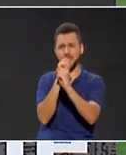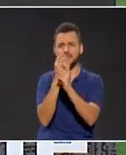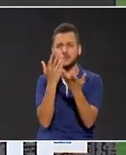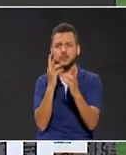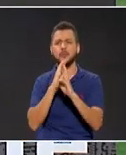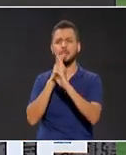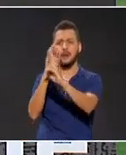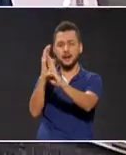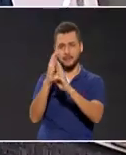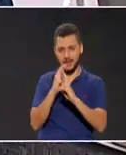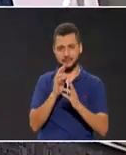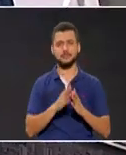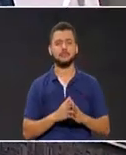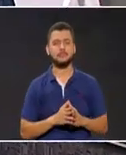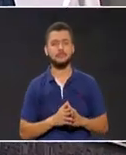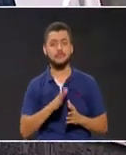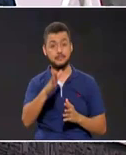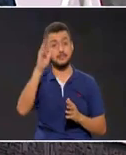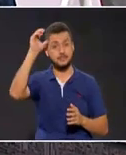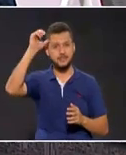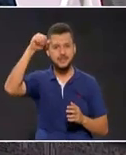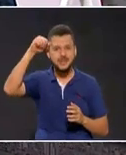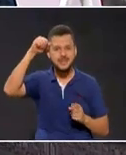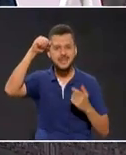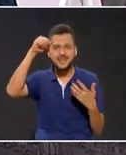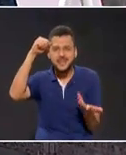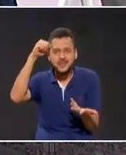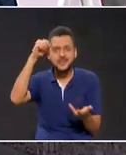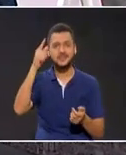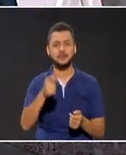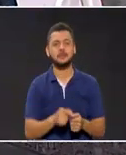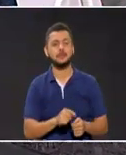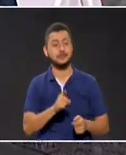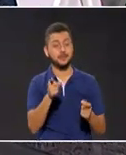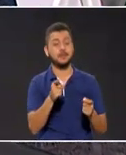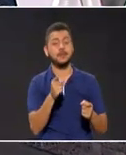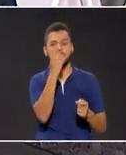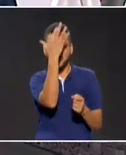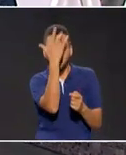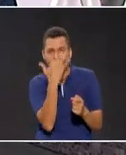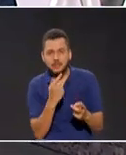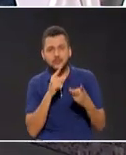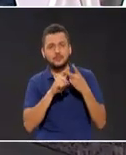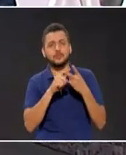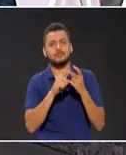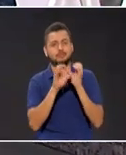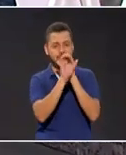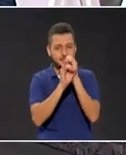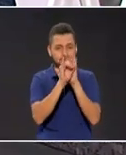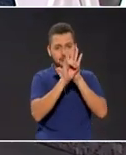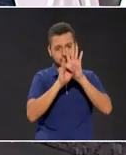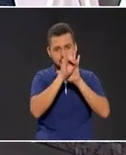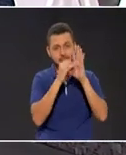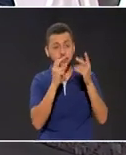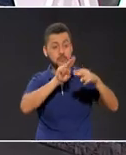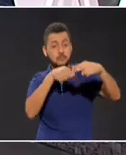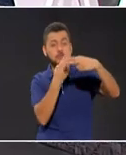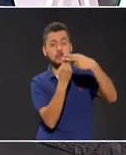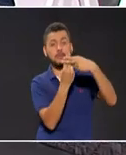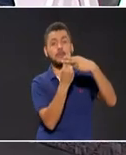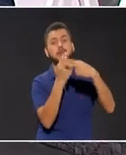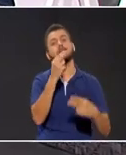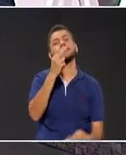y respuestas. Recuerde mencionarnos en las redes sociales a través de nuestra etiqueta numeral La Hora del